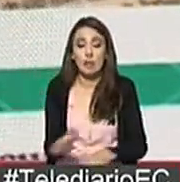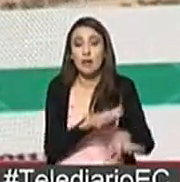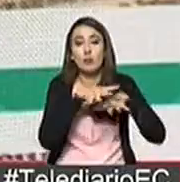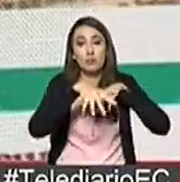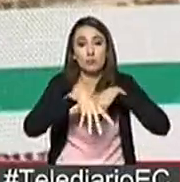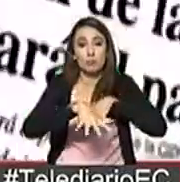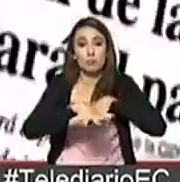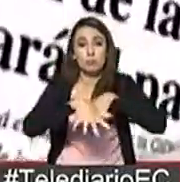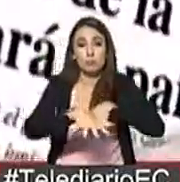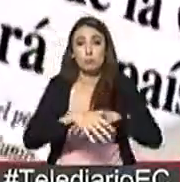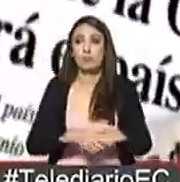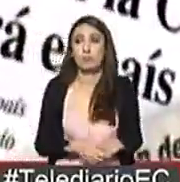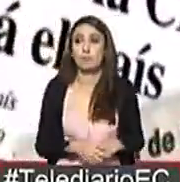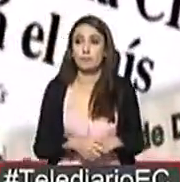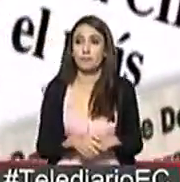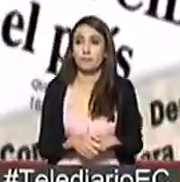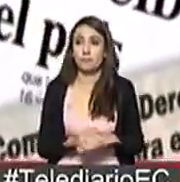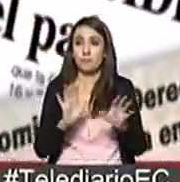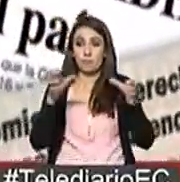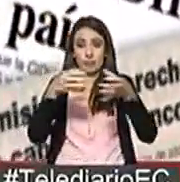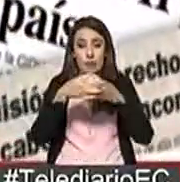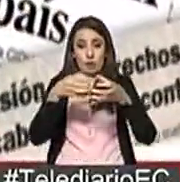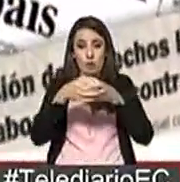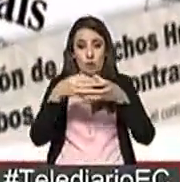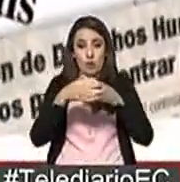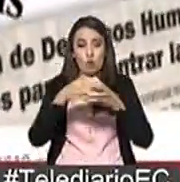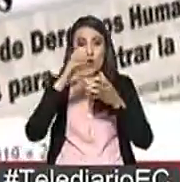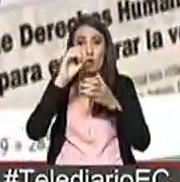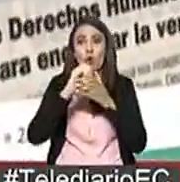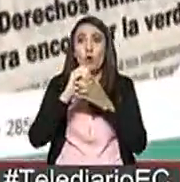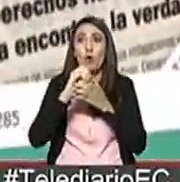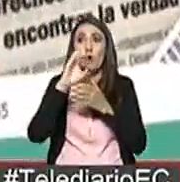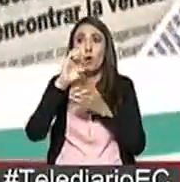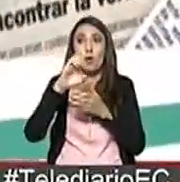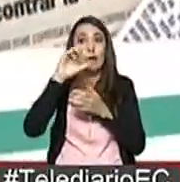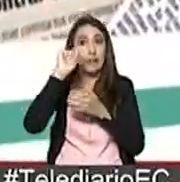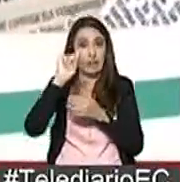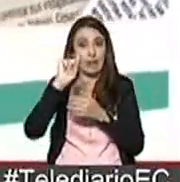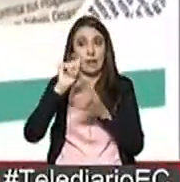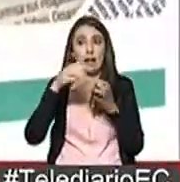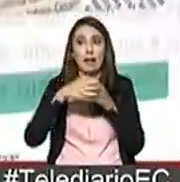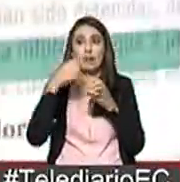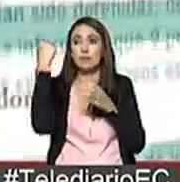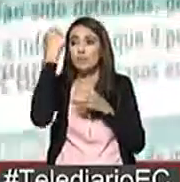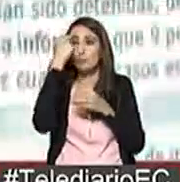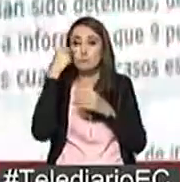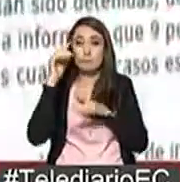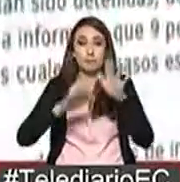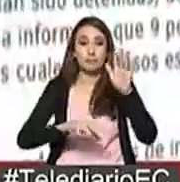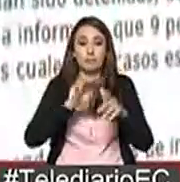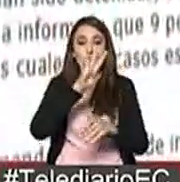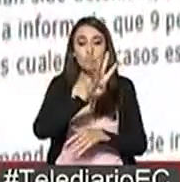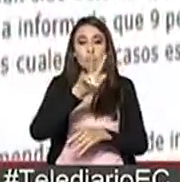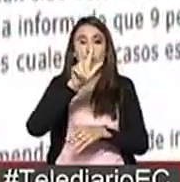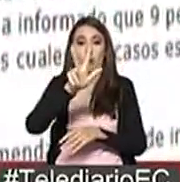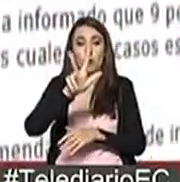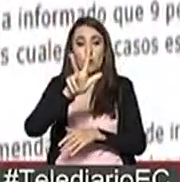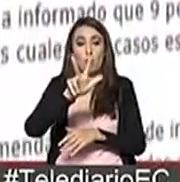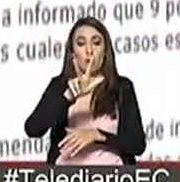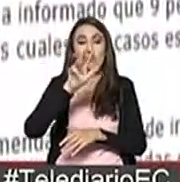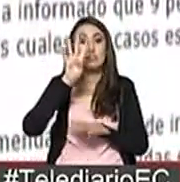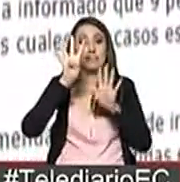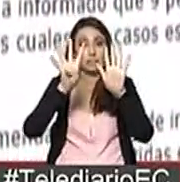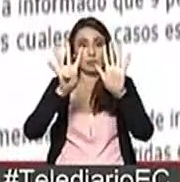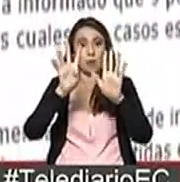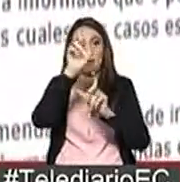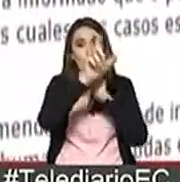protestas. La Comisión Interamericana de Derechos Humanos informó que entrevistó a un total de 439 personas